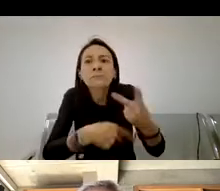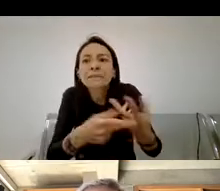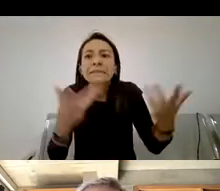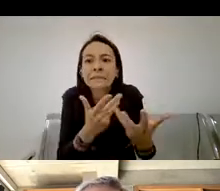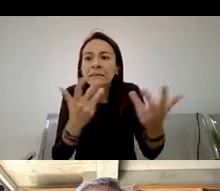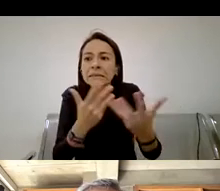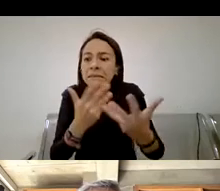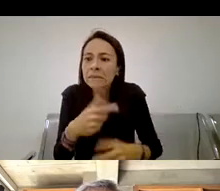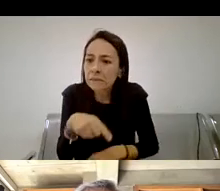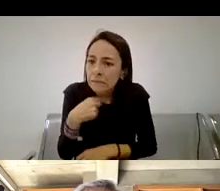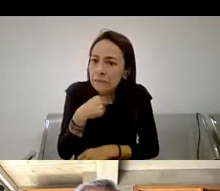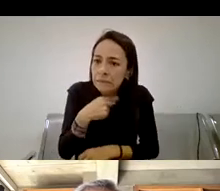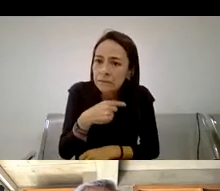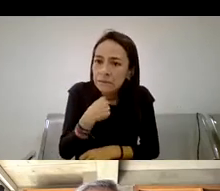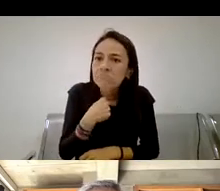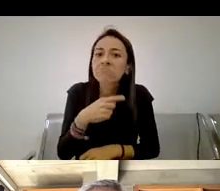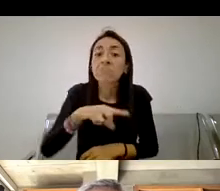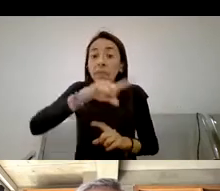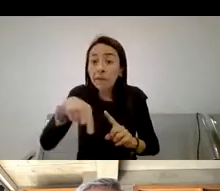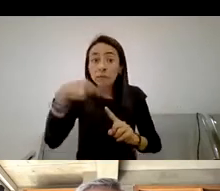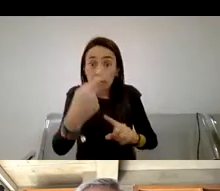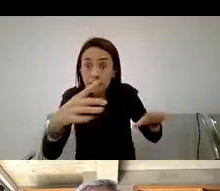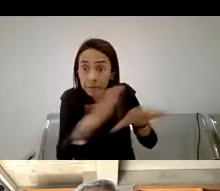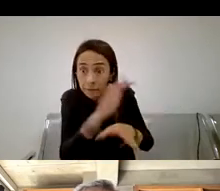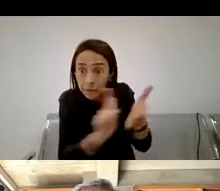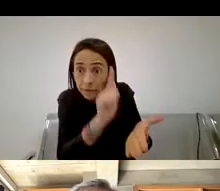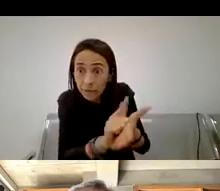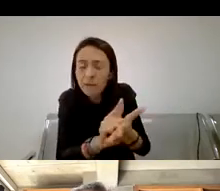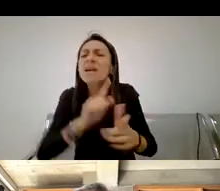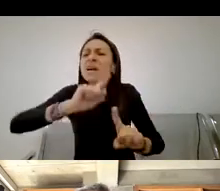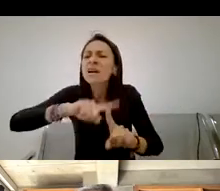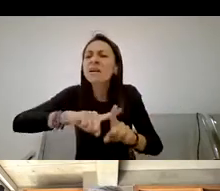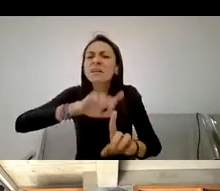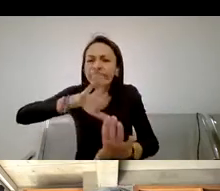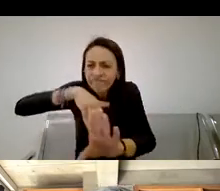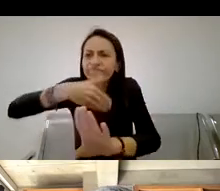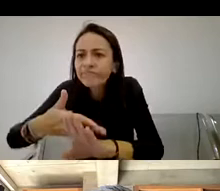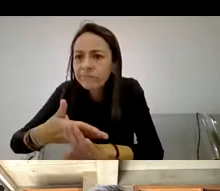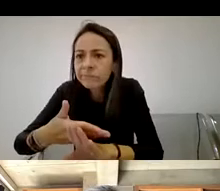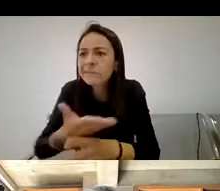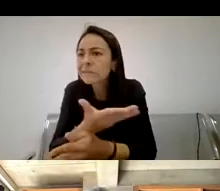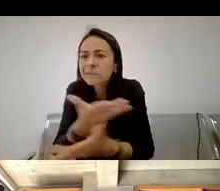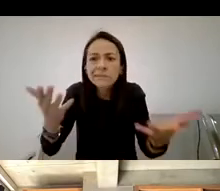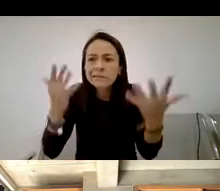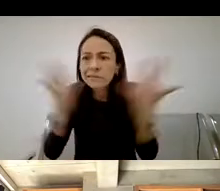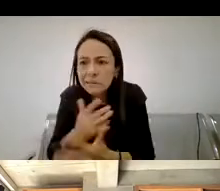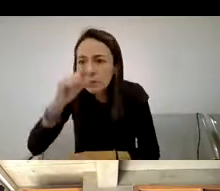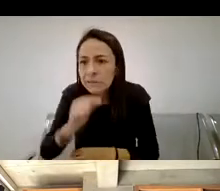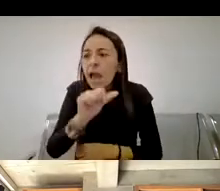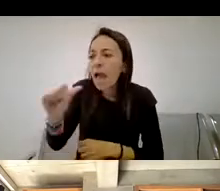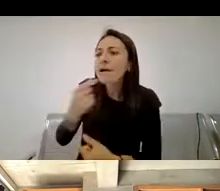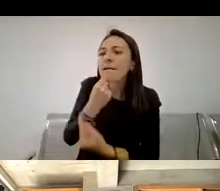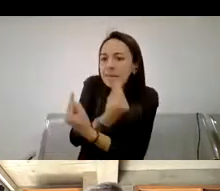la población esta reforma. Niñas, niños y adolescentes, un tercio de las organizaciones